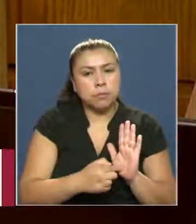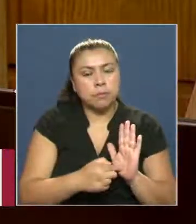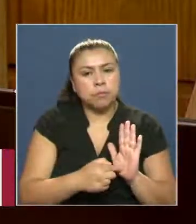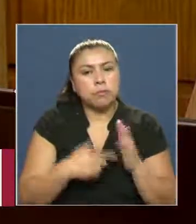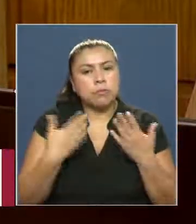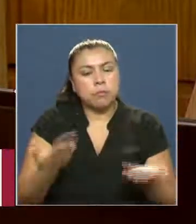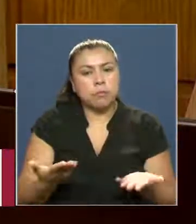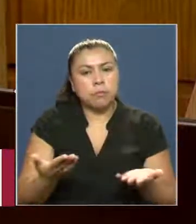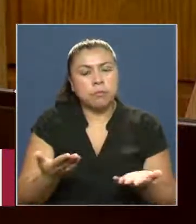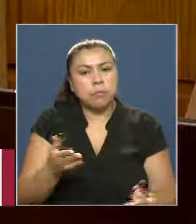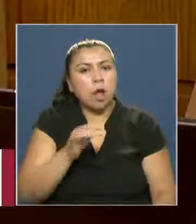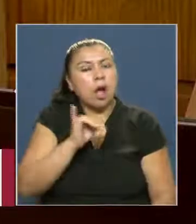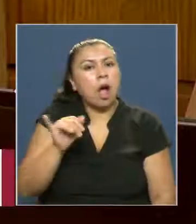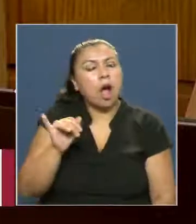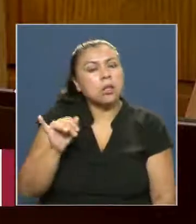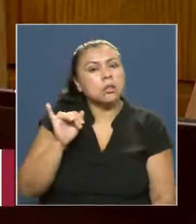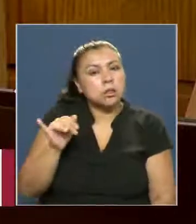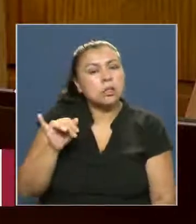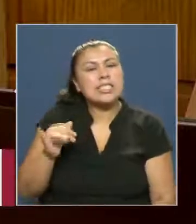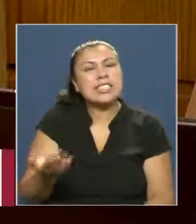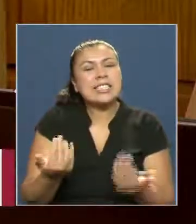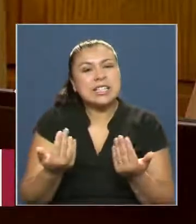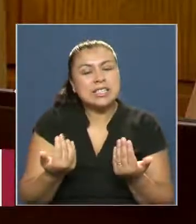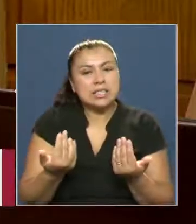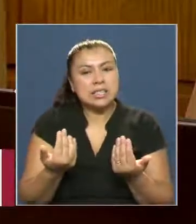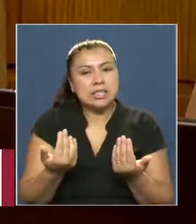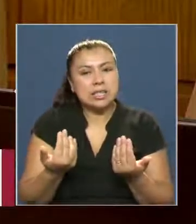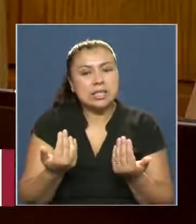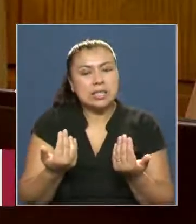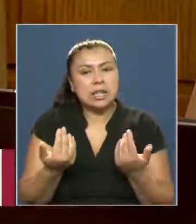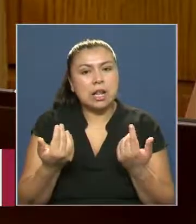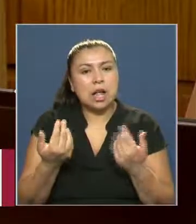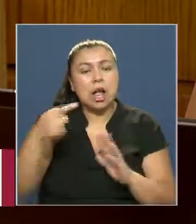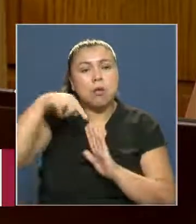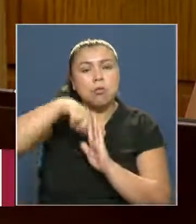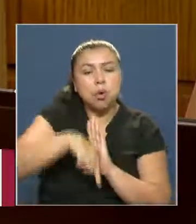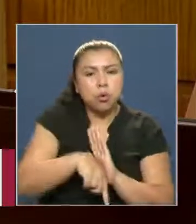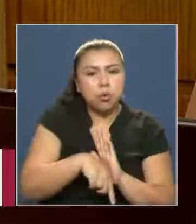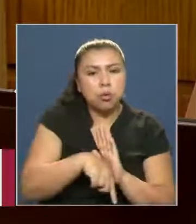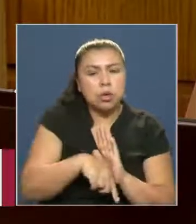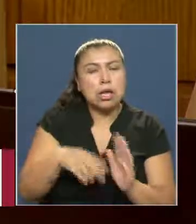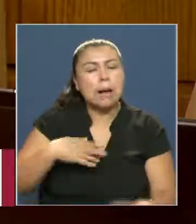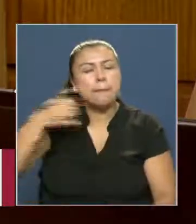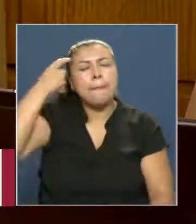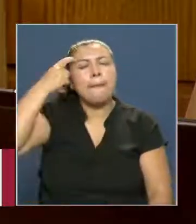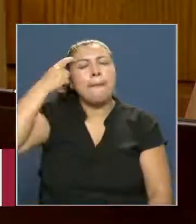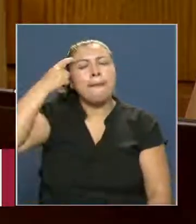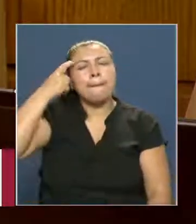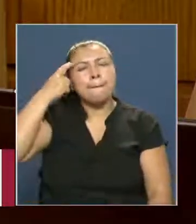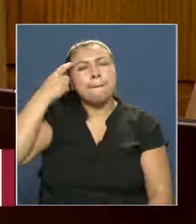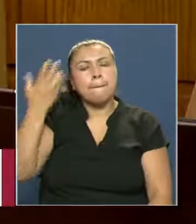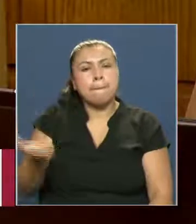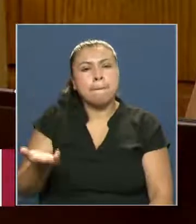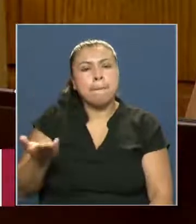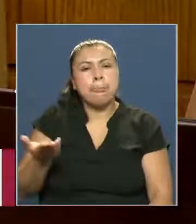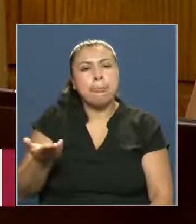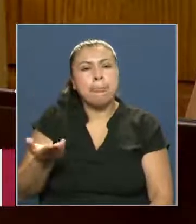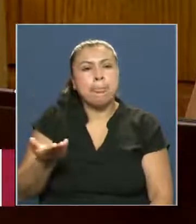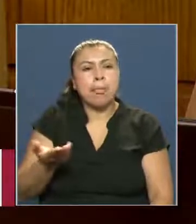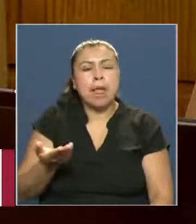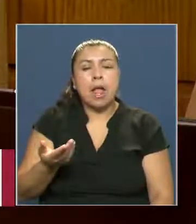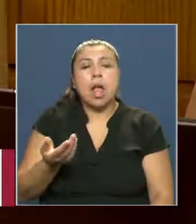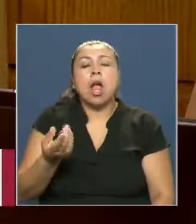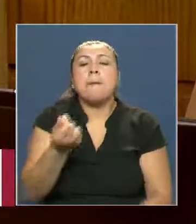viene a confirmar esta necesidad, que debe ser profundizada, a mi parecer, con establecer bandas de precios,